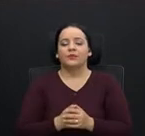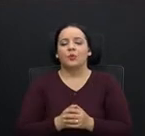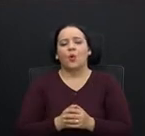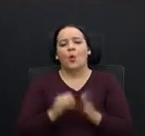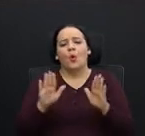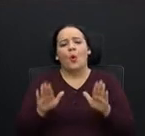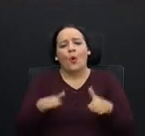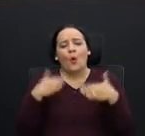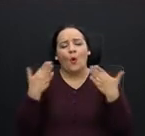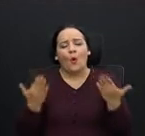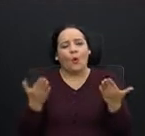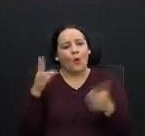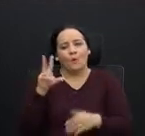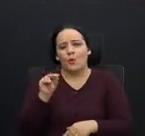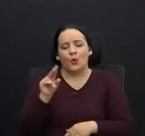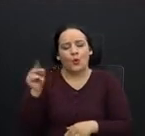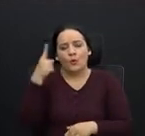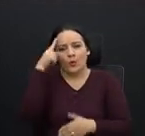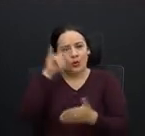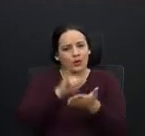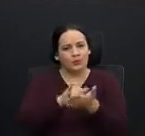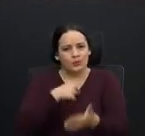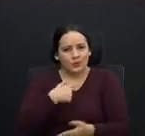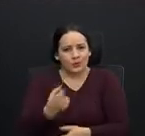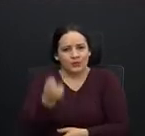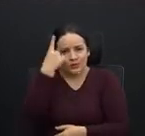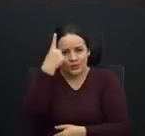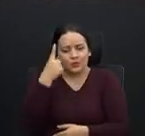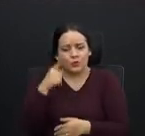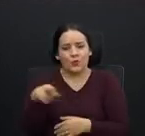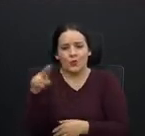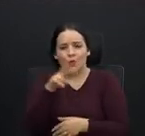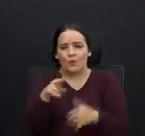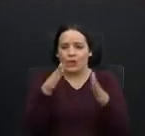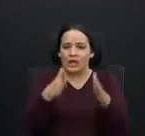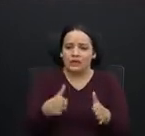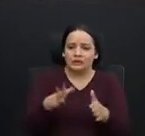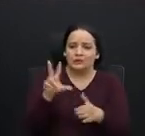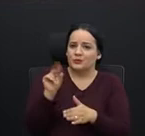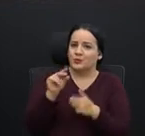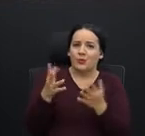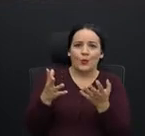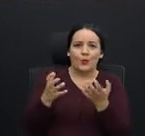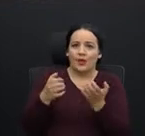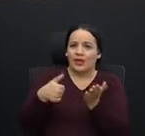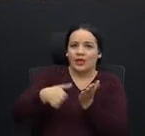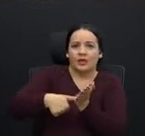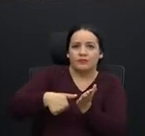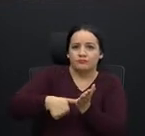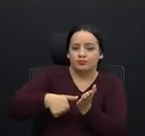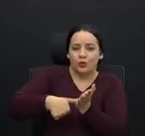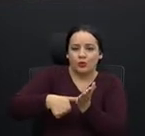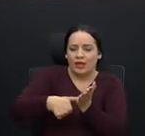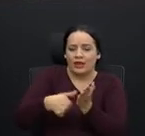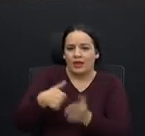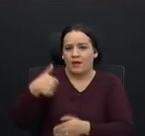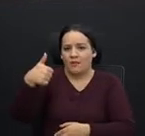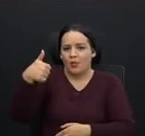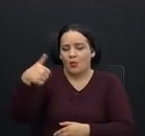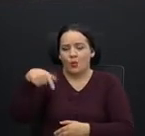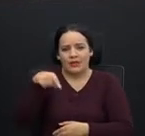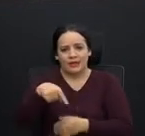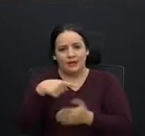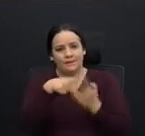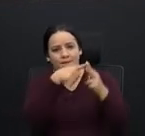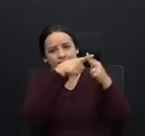no? Por eso entiendo los compañeros que tienen resistencia en aprobar este préstamo. ¿Cómo no